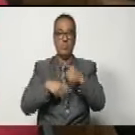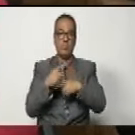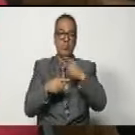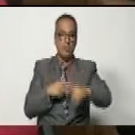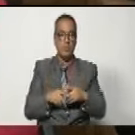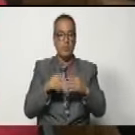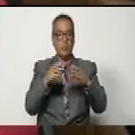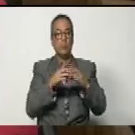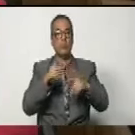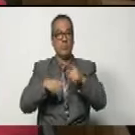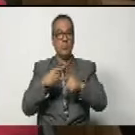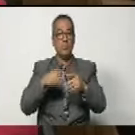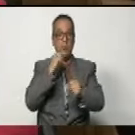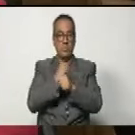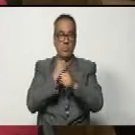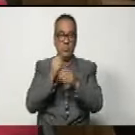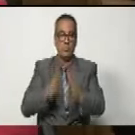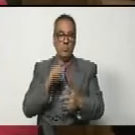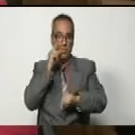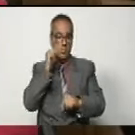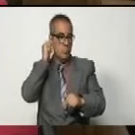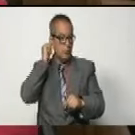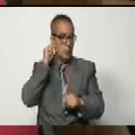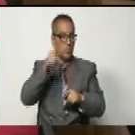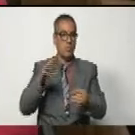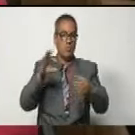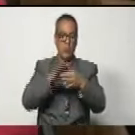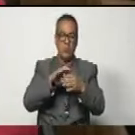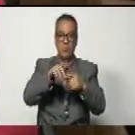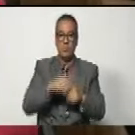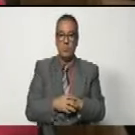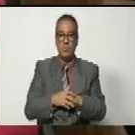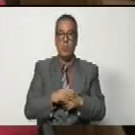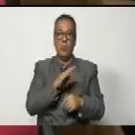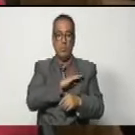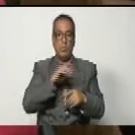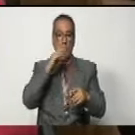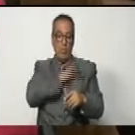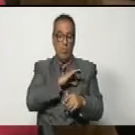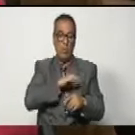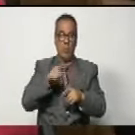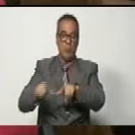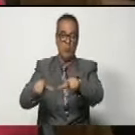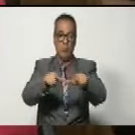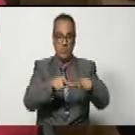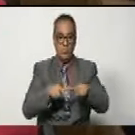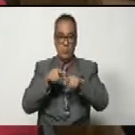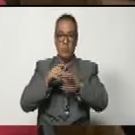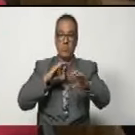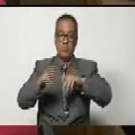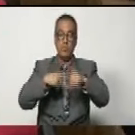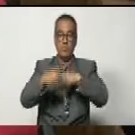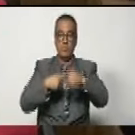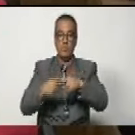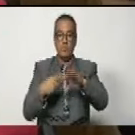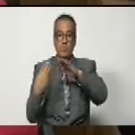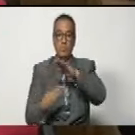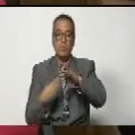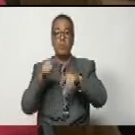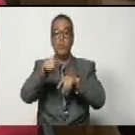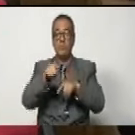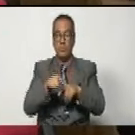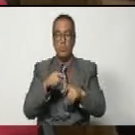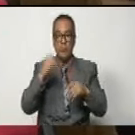del modo de producción de trabajadoras y trabajadores asociados, la propiedad social sobre los factores y medios de producción básicos